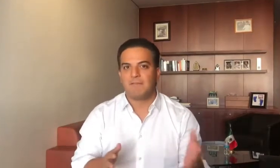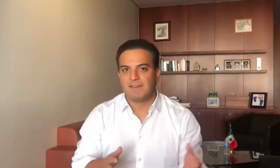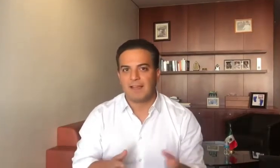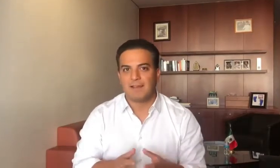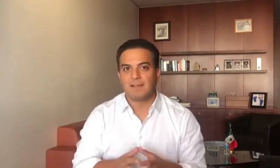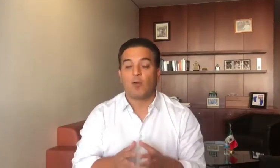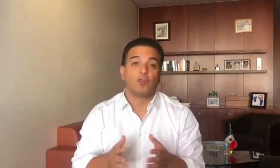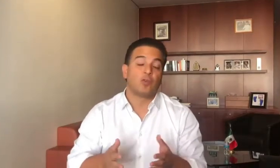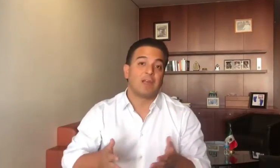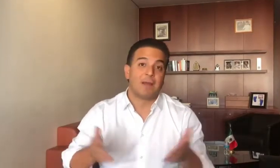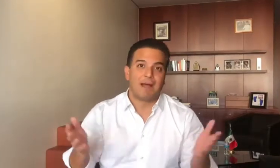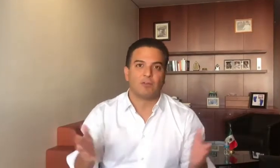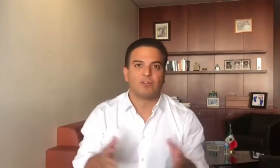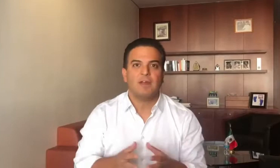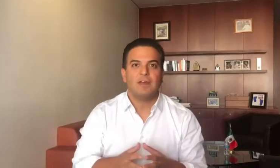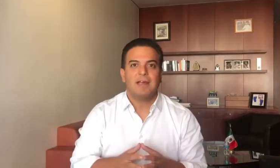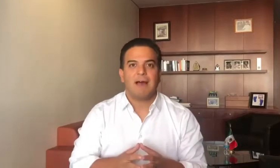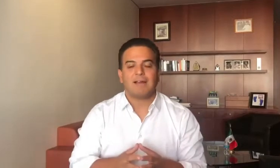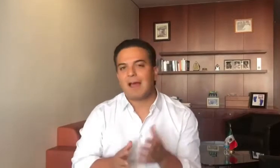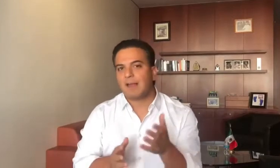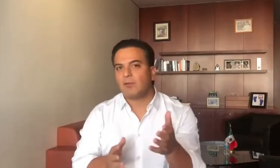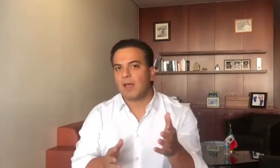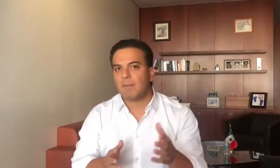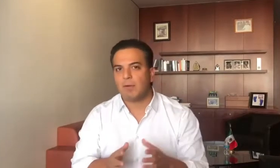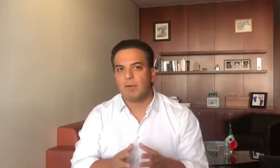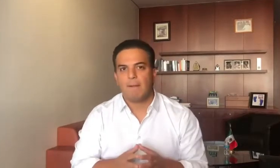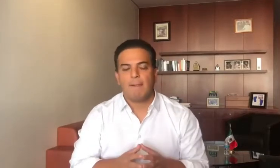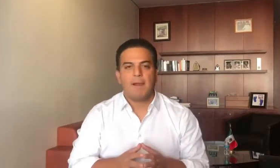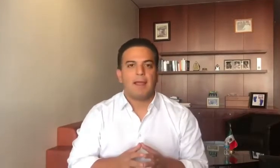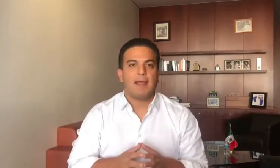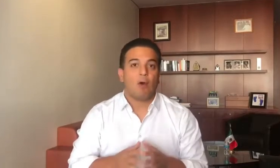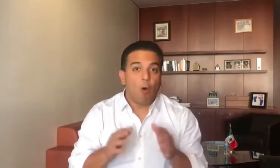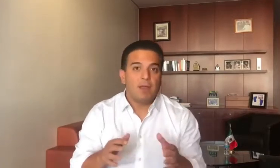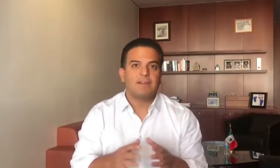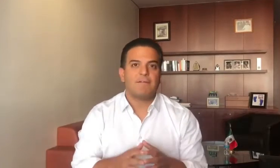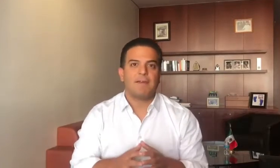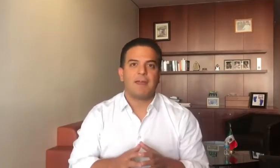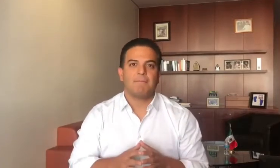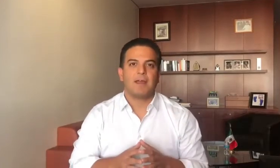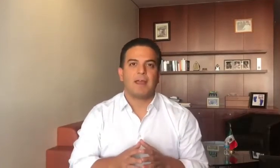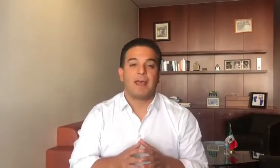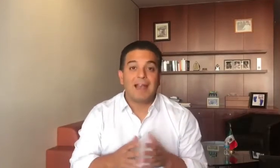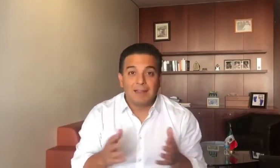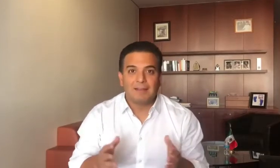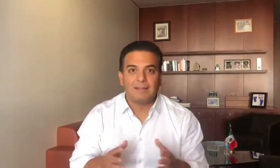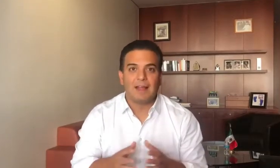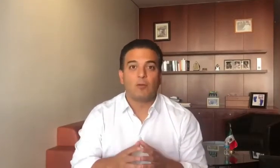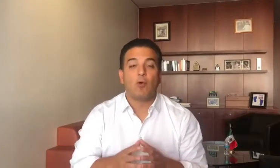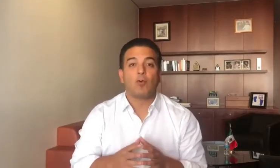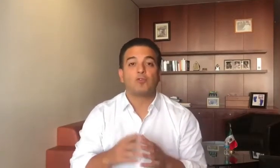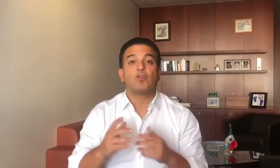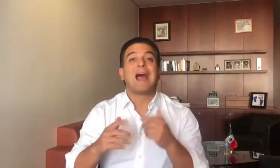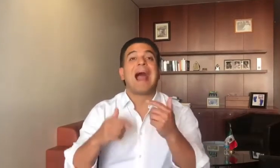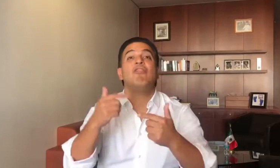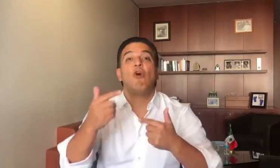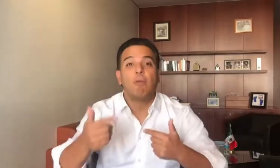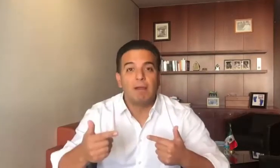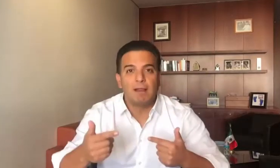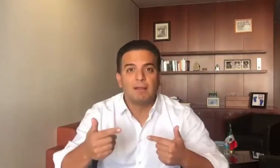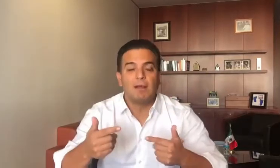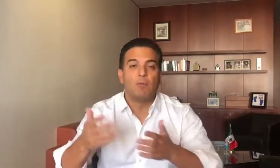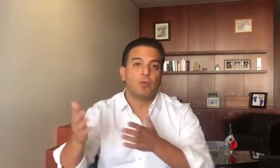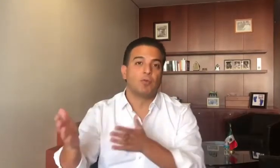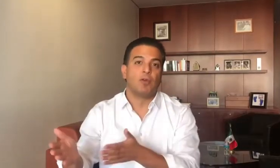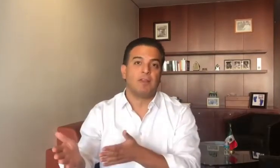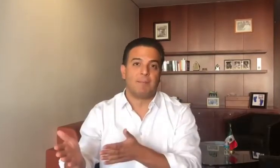generan ineficiencias y costos elevados. Deja darte un ejemplo. Hoy CFE genera electricidad con costos al